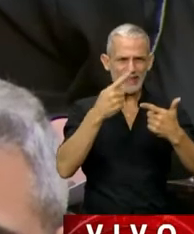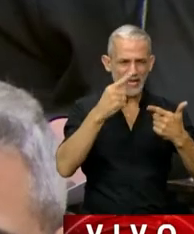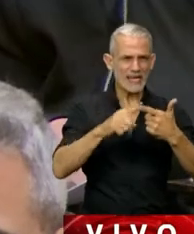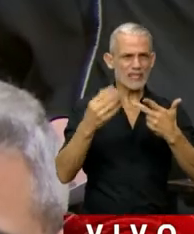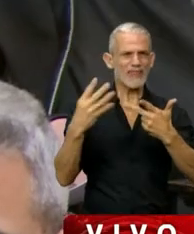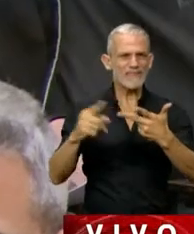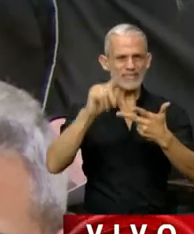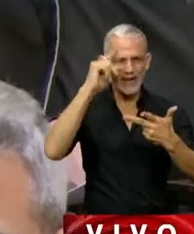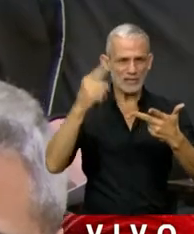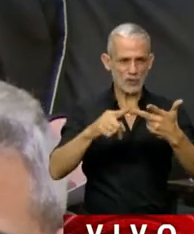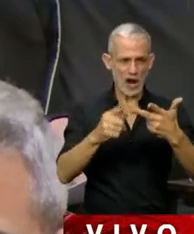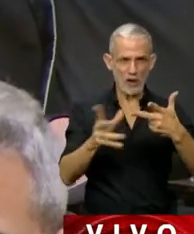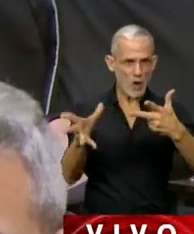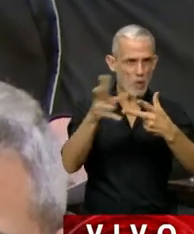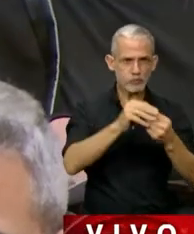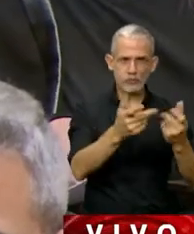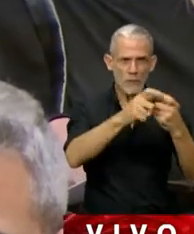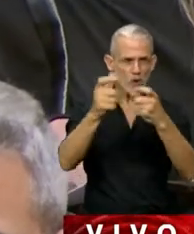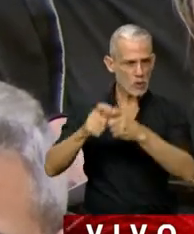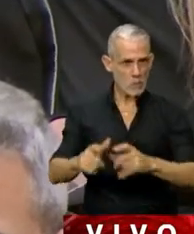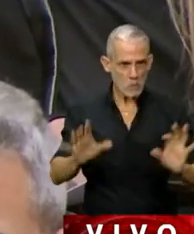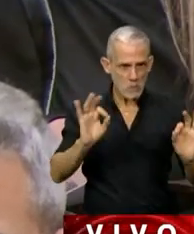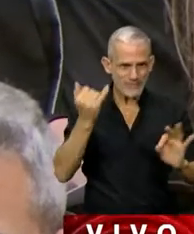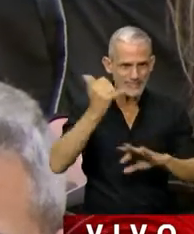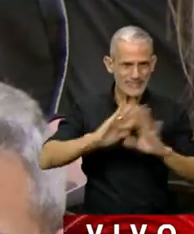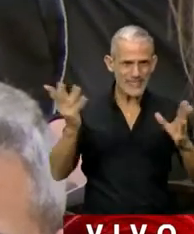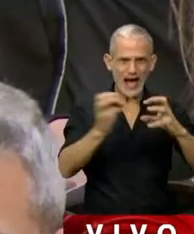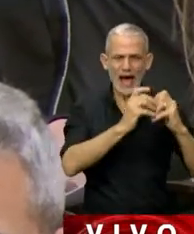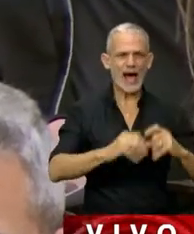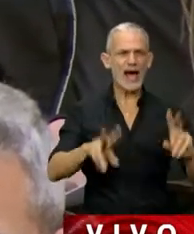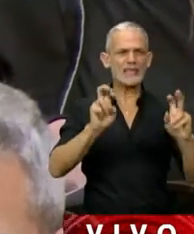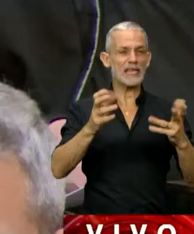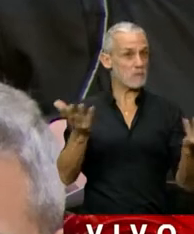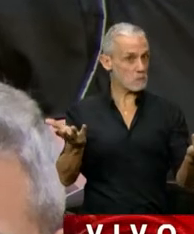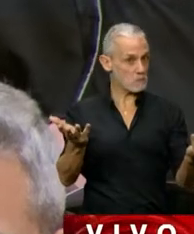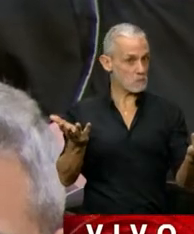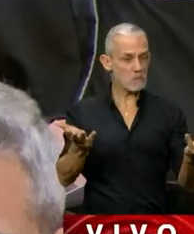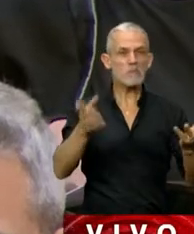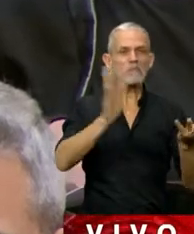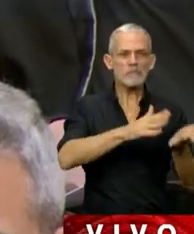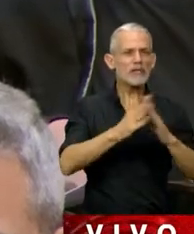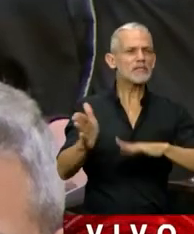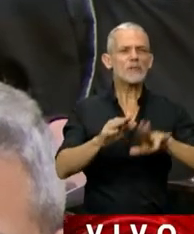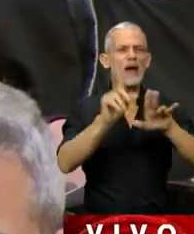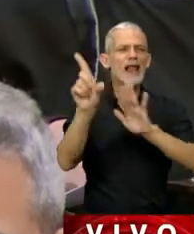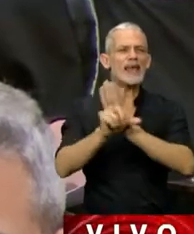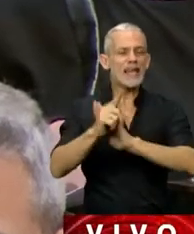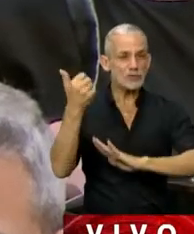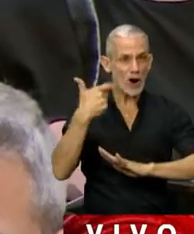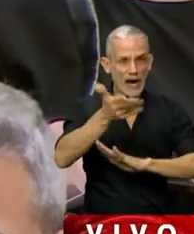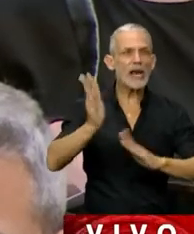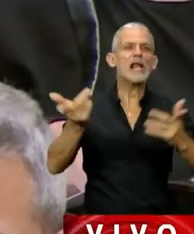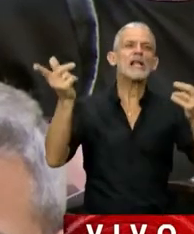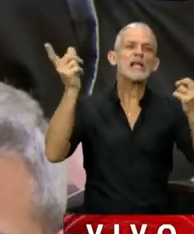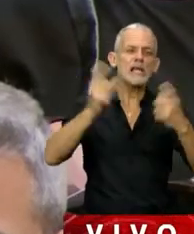Defensa Nacional, de una manera conjunta, trataron este tema y ya que estábamos también después se trató en Legislación General y